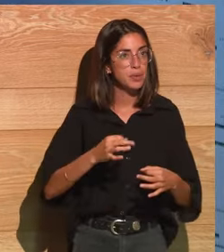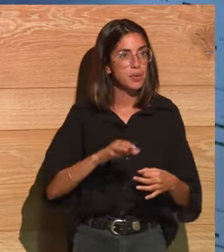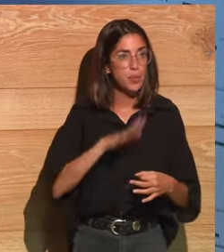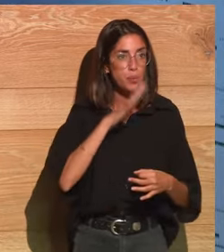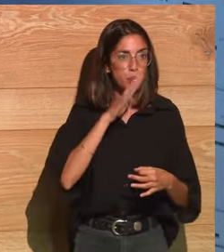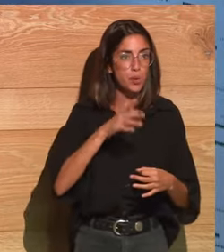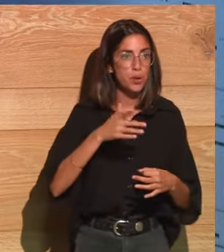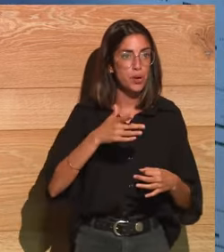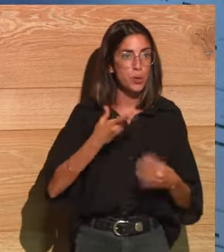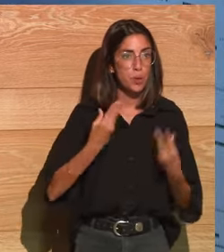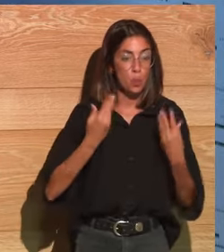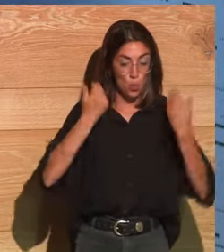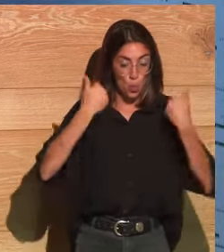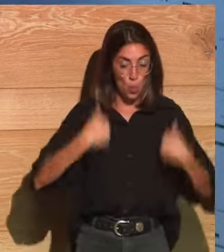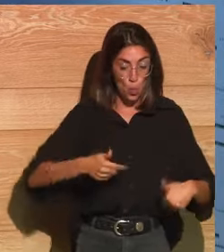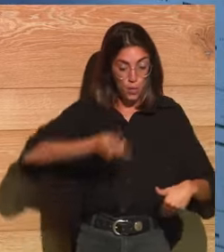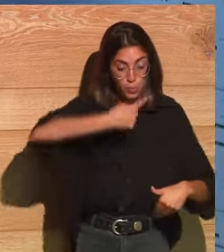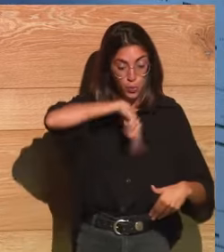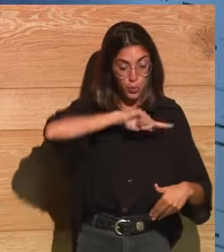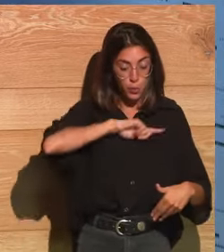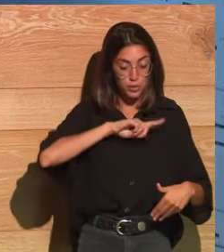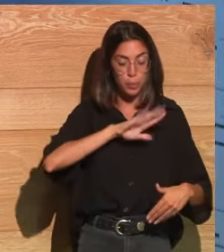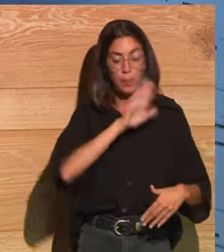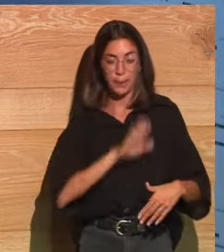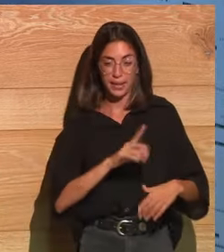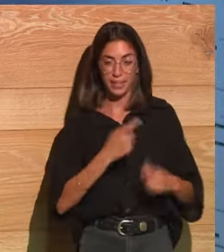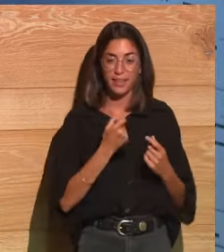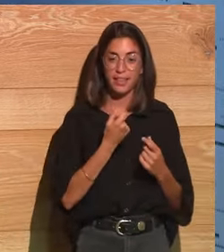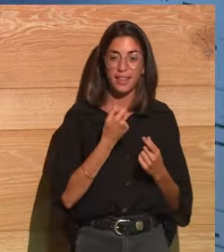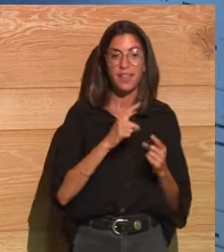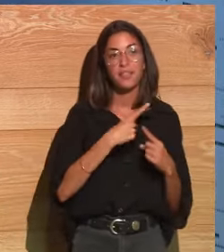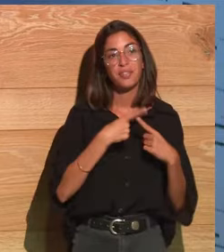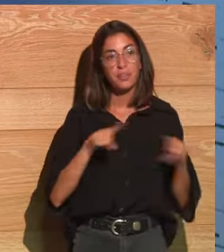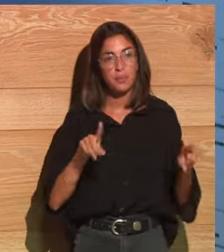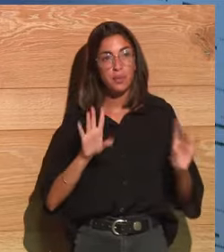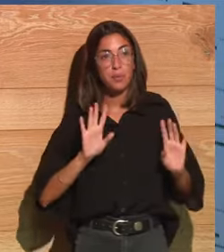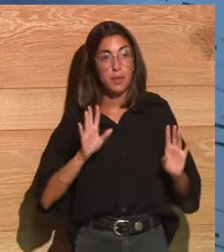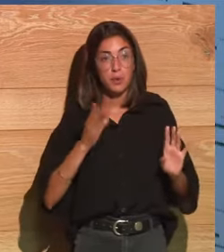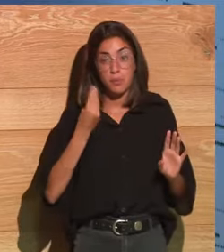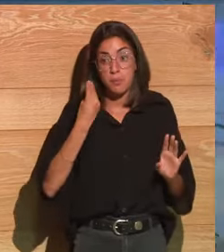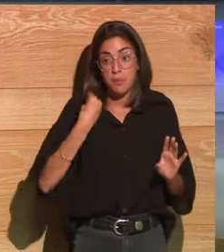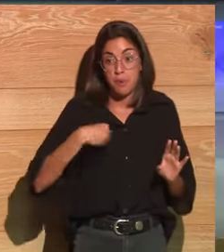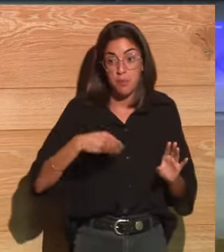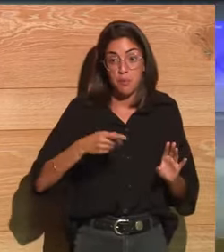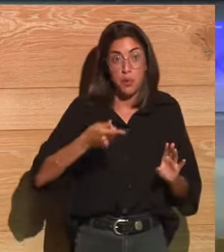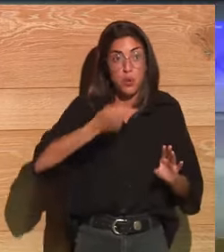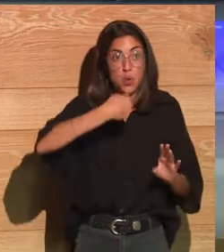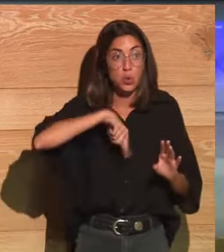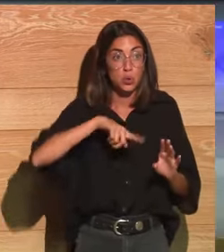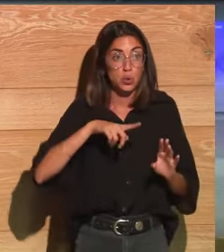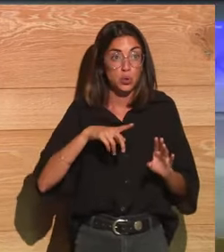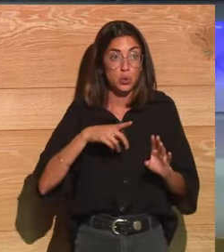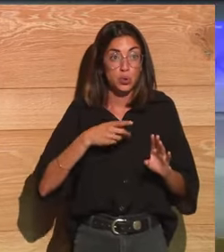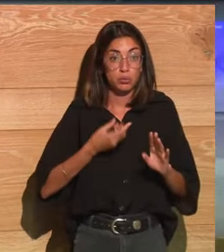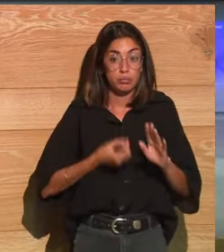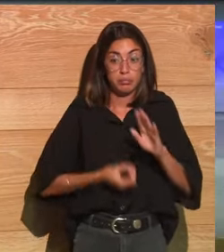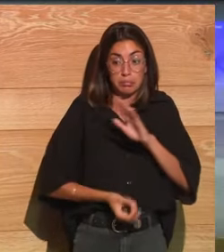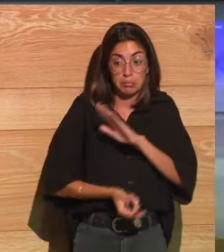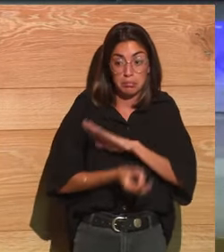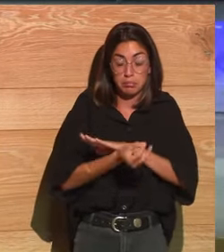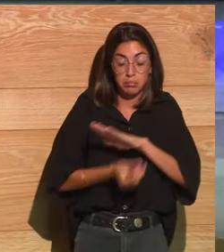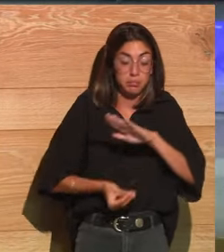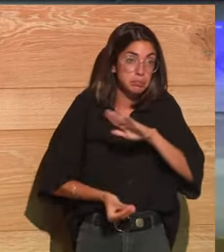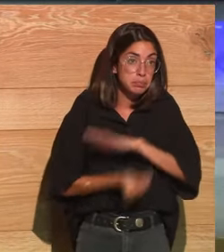nuestro cuerpo, aunque parece que ahora somos muy diferentes, sigue siendo un poco el mismo que aquel que teníamos cuando se originó nuestra especie hace 200.000 años, ¿no?